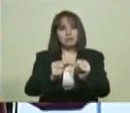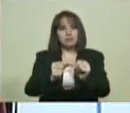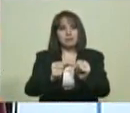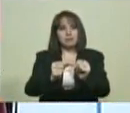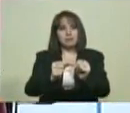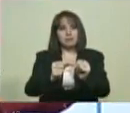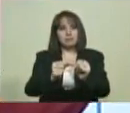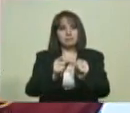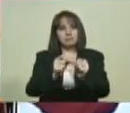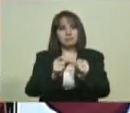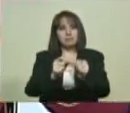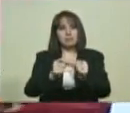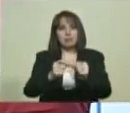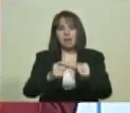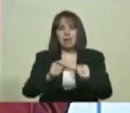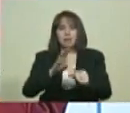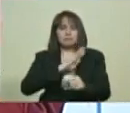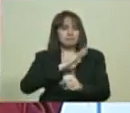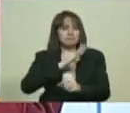a cambio de mi propia vida.